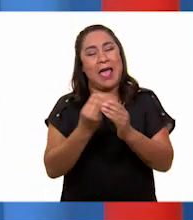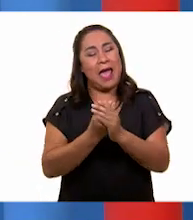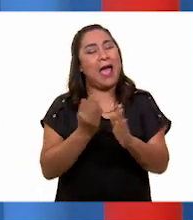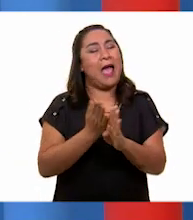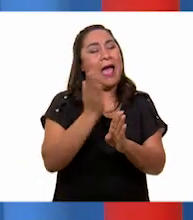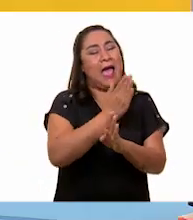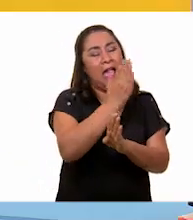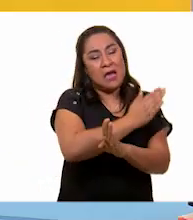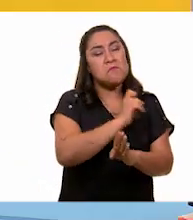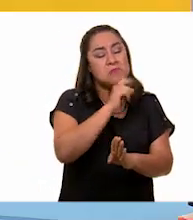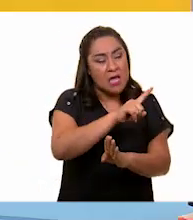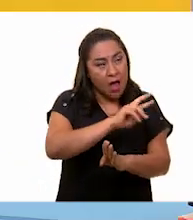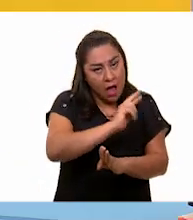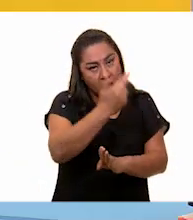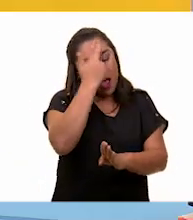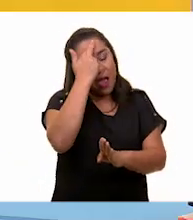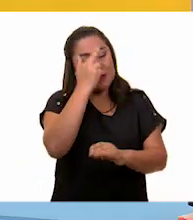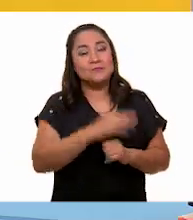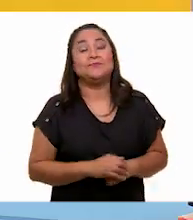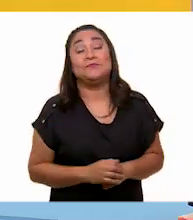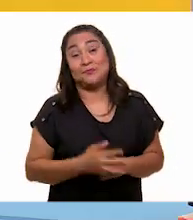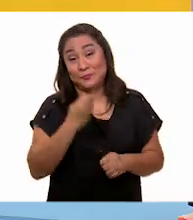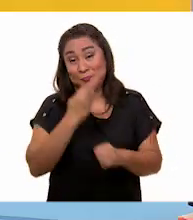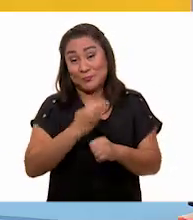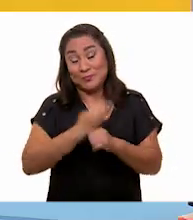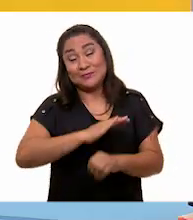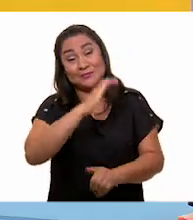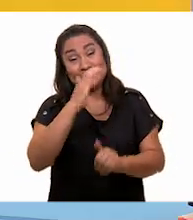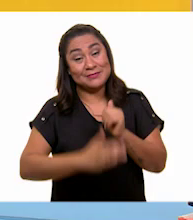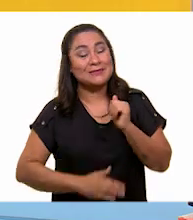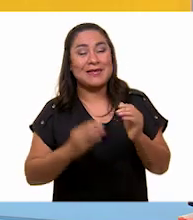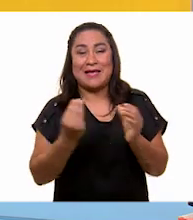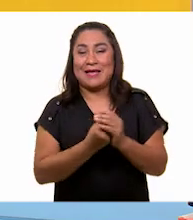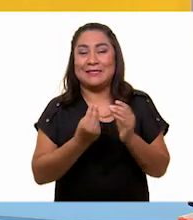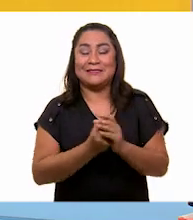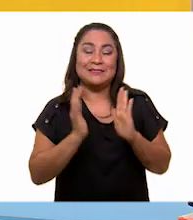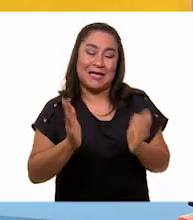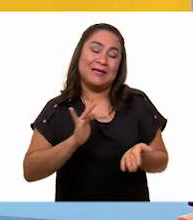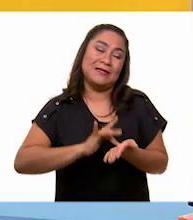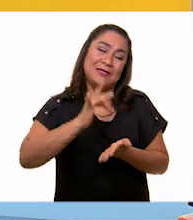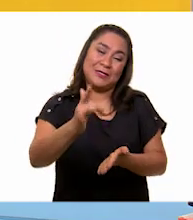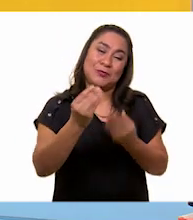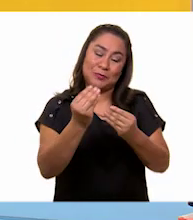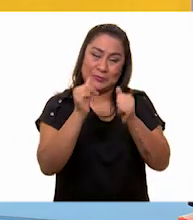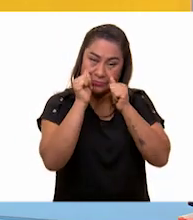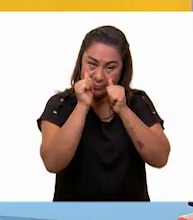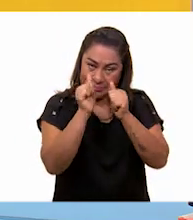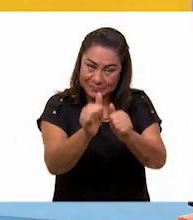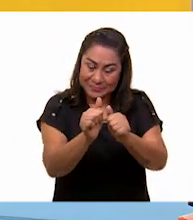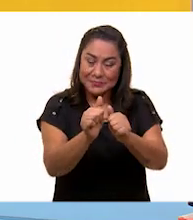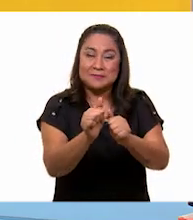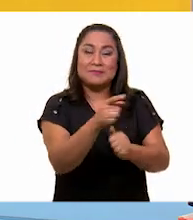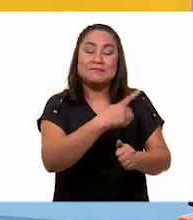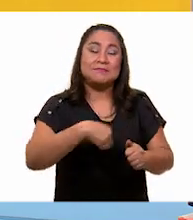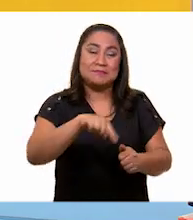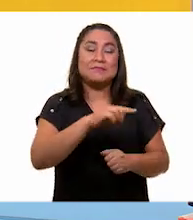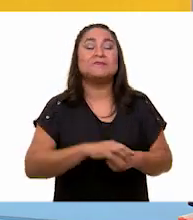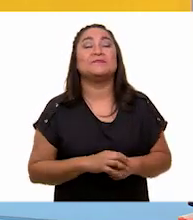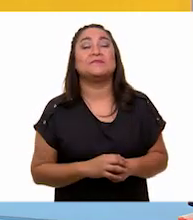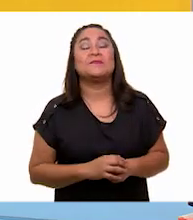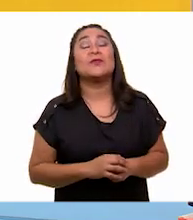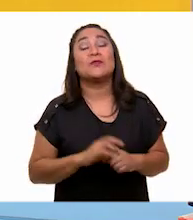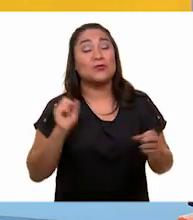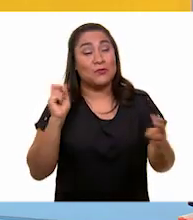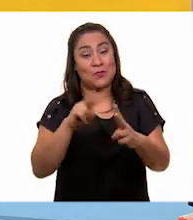anteriores. Así es, pero por hoy terminamos con la clase. Muchas gracias por su atención y disposición a continuar.